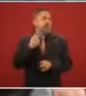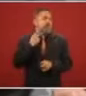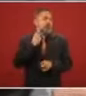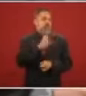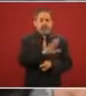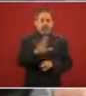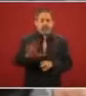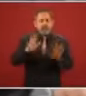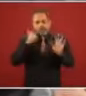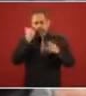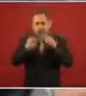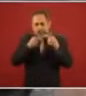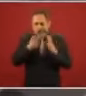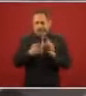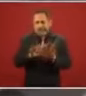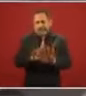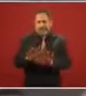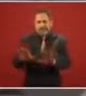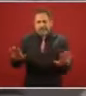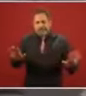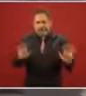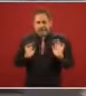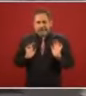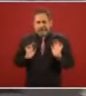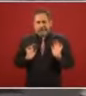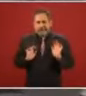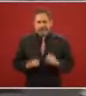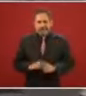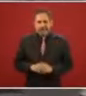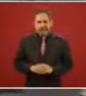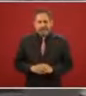no me quiero meter.